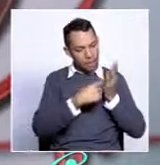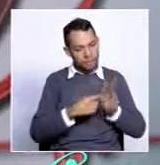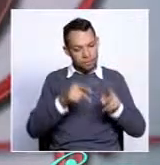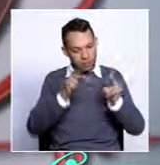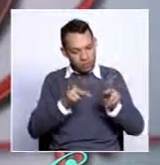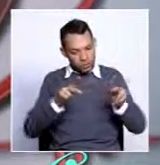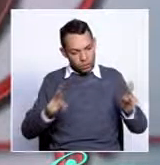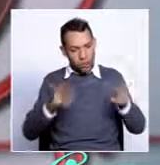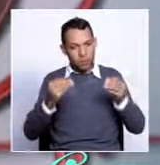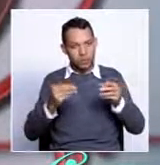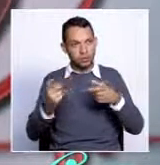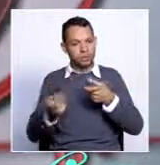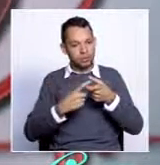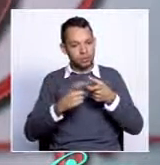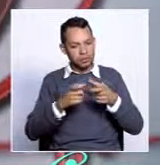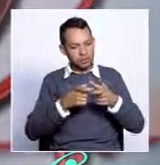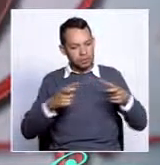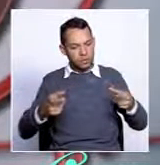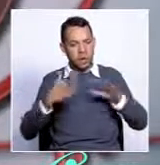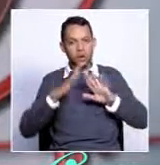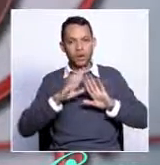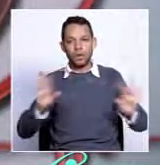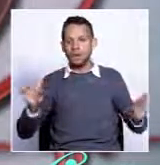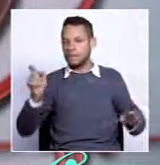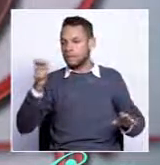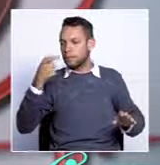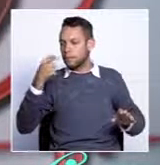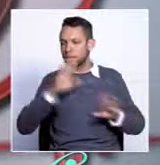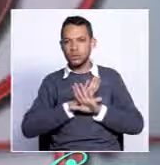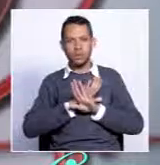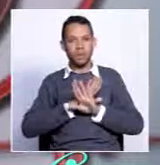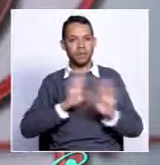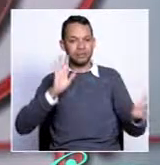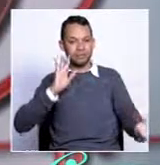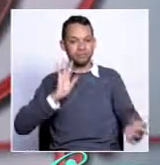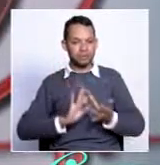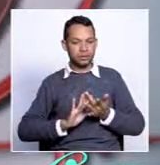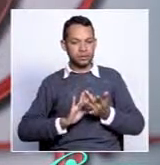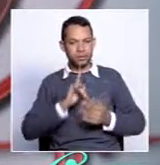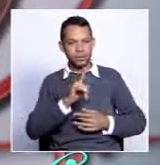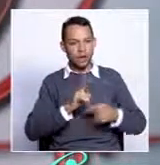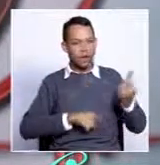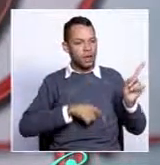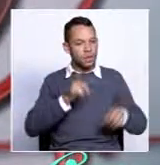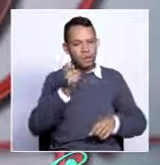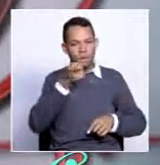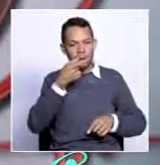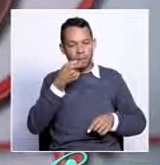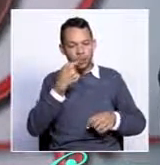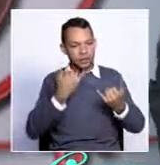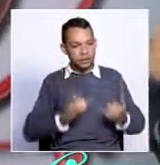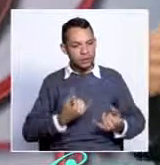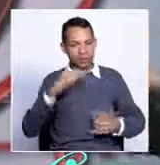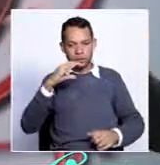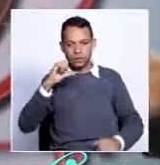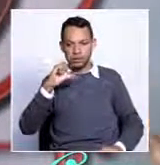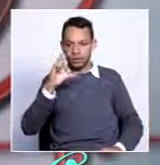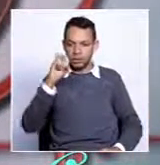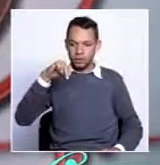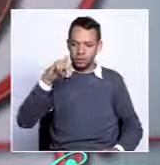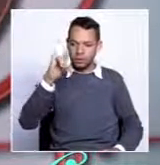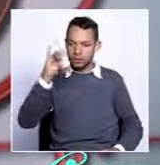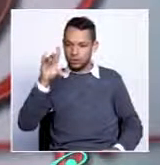le estaban llegando diciendo que no querían más ranitidina ni omeprazol que la gente estaba tomando que la infusión de caléndula con banano verde